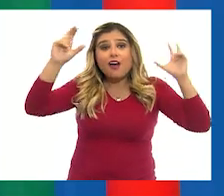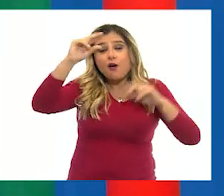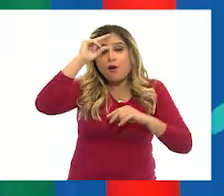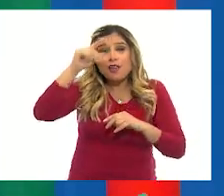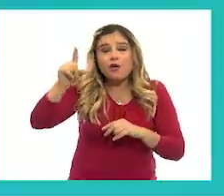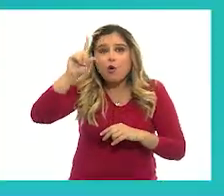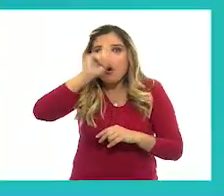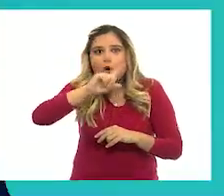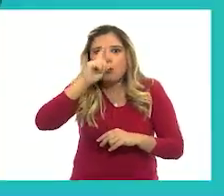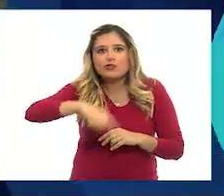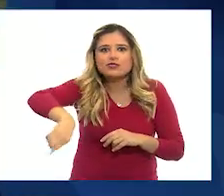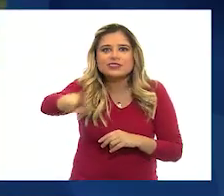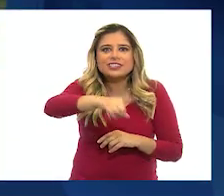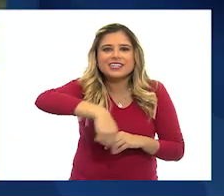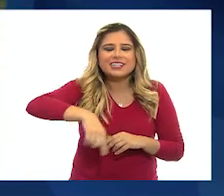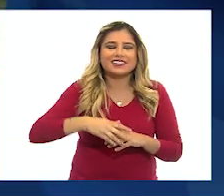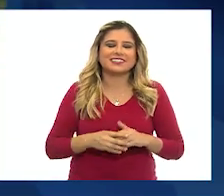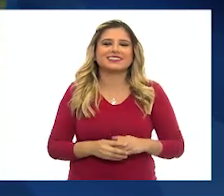un consejo.